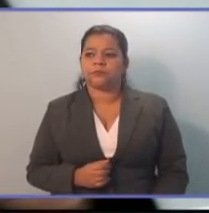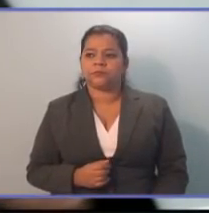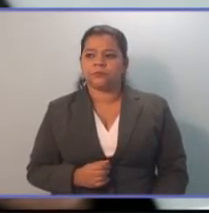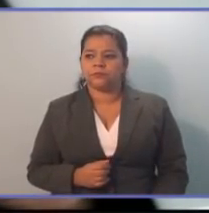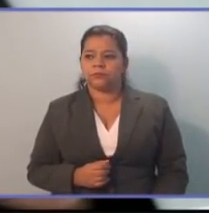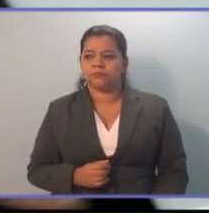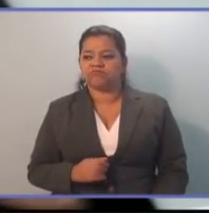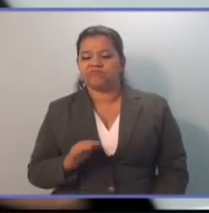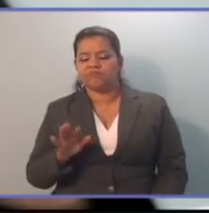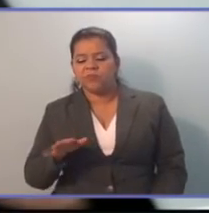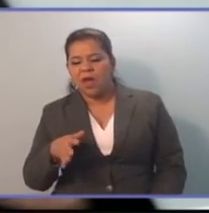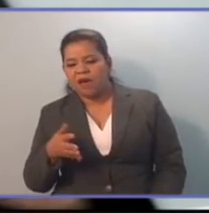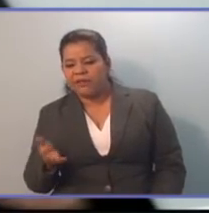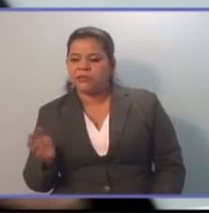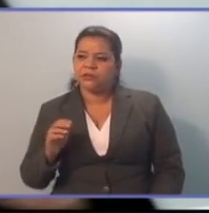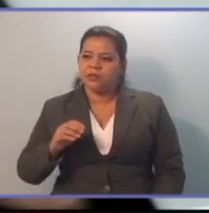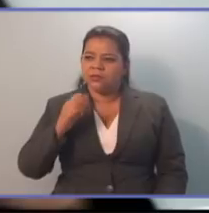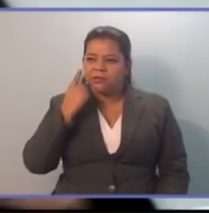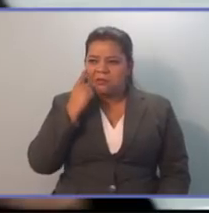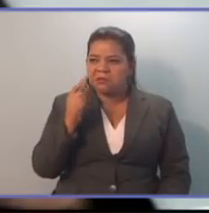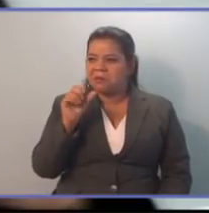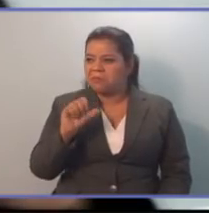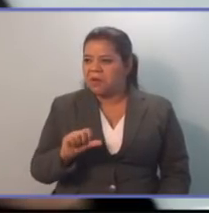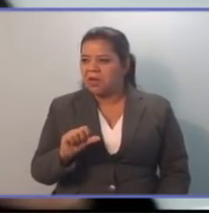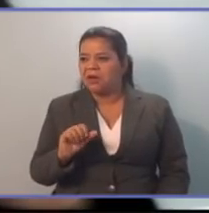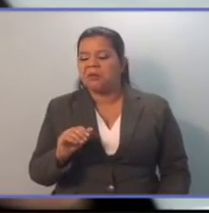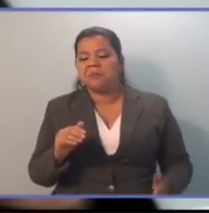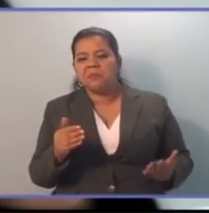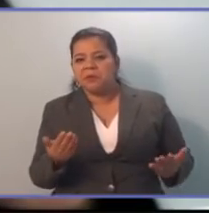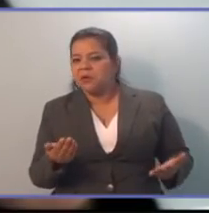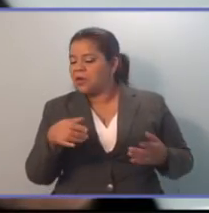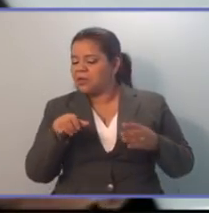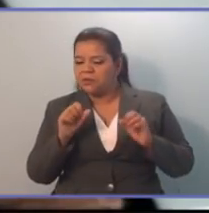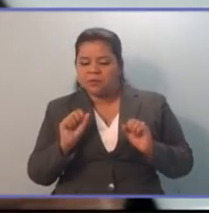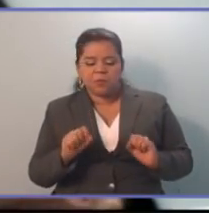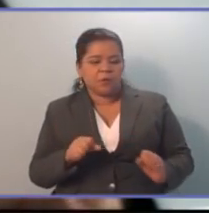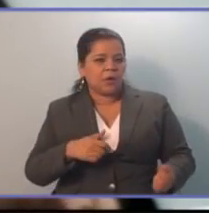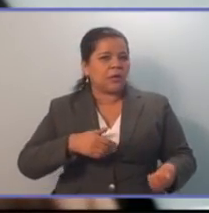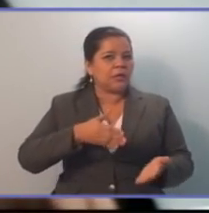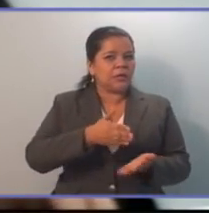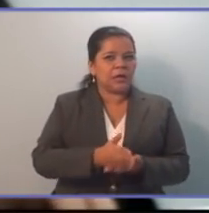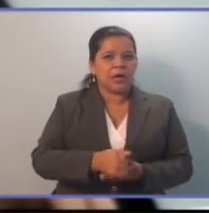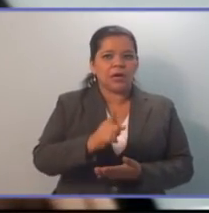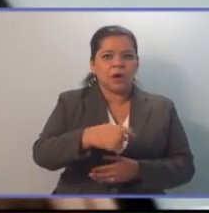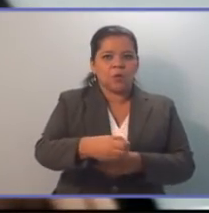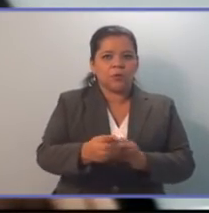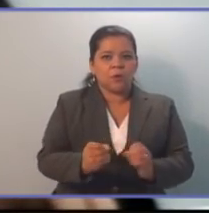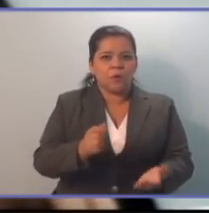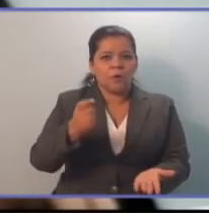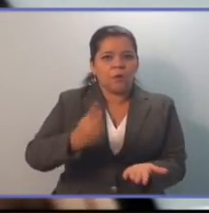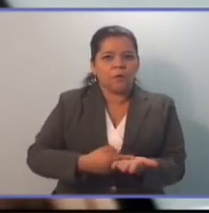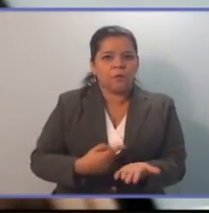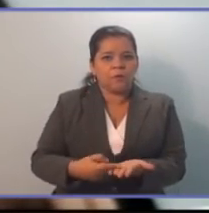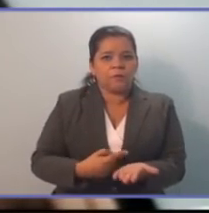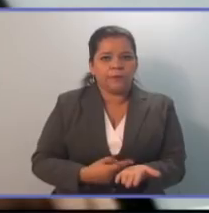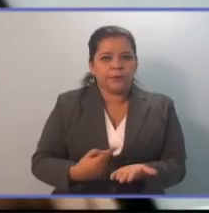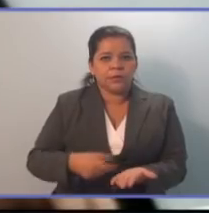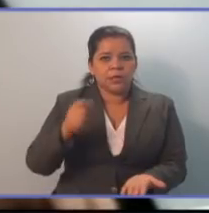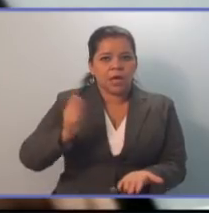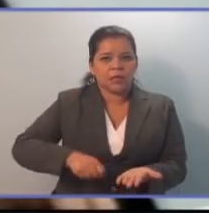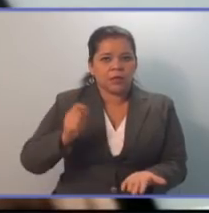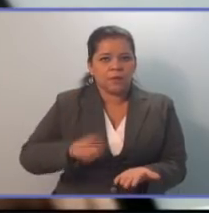A veces se malentiende que no se puede llegar a un tribunal, puesto que hay ese